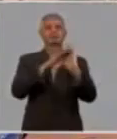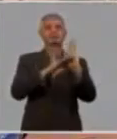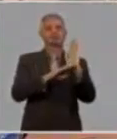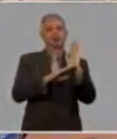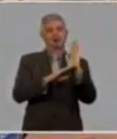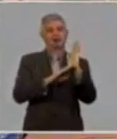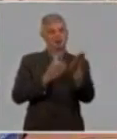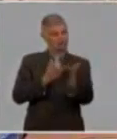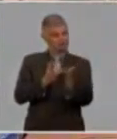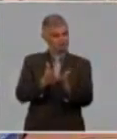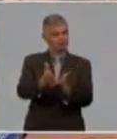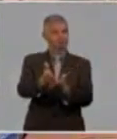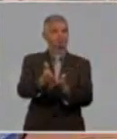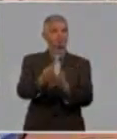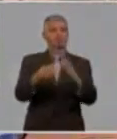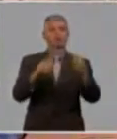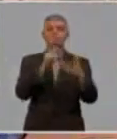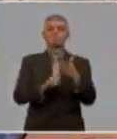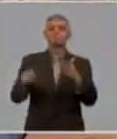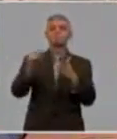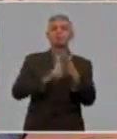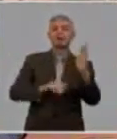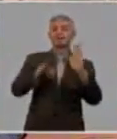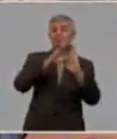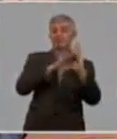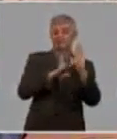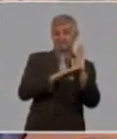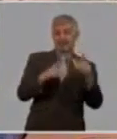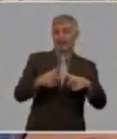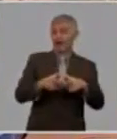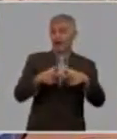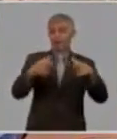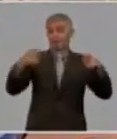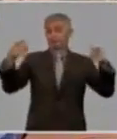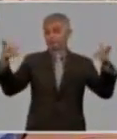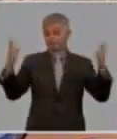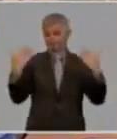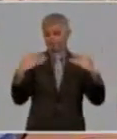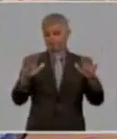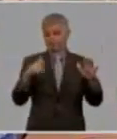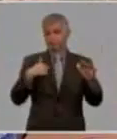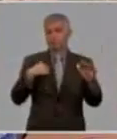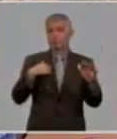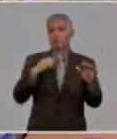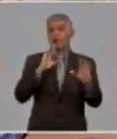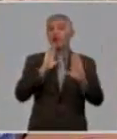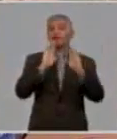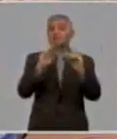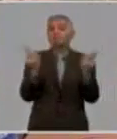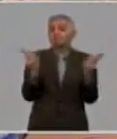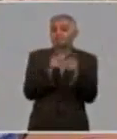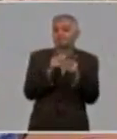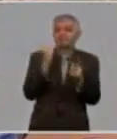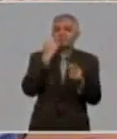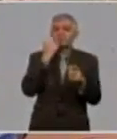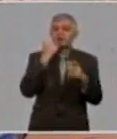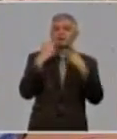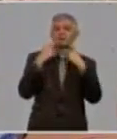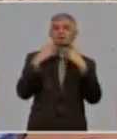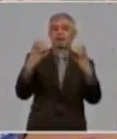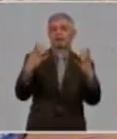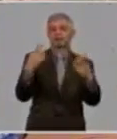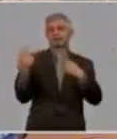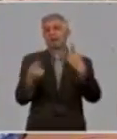explicaré en detalle. El plan de medidas de transporte es amplio, así que abordaré lo más importante y lo que de alguna manera ha